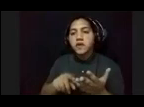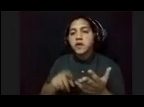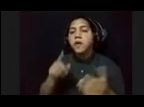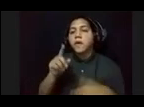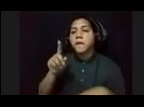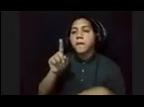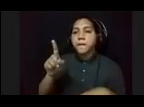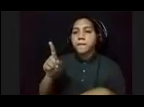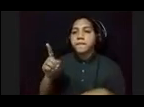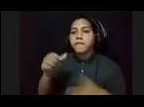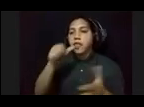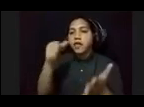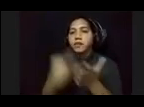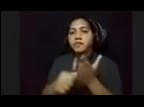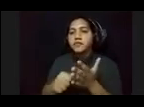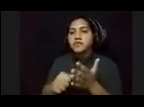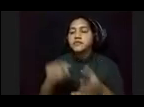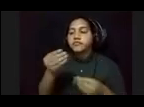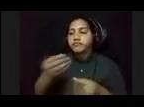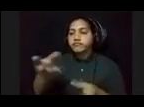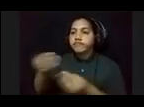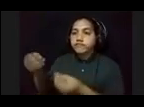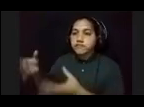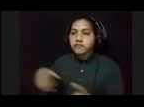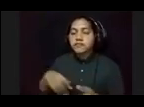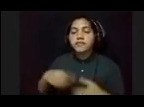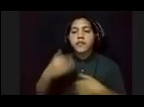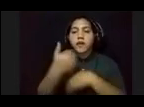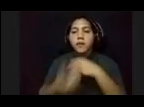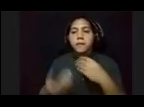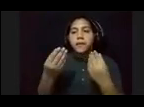obrero en el municipio, un panadero en panadería,